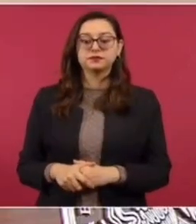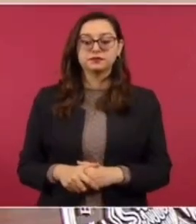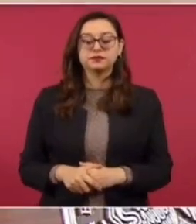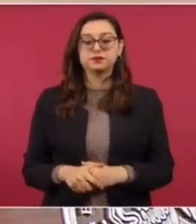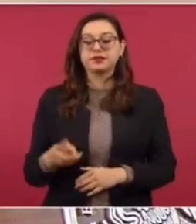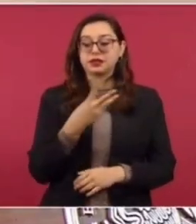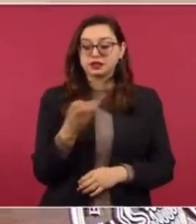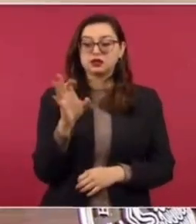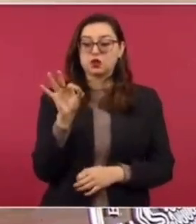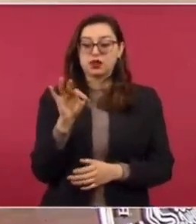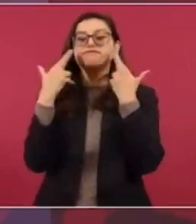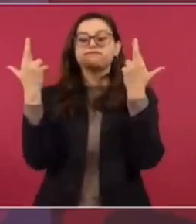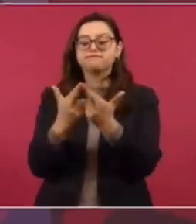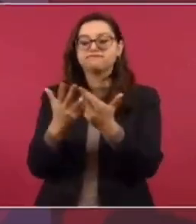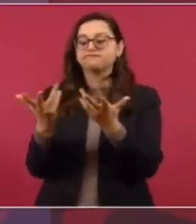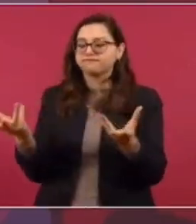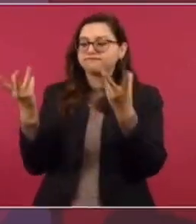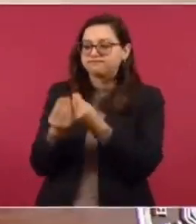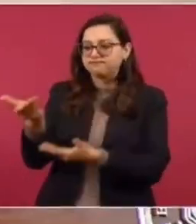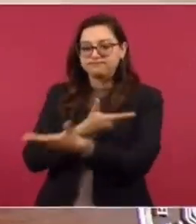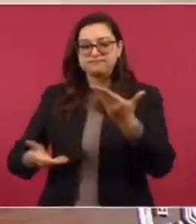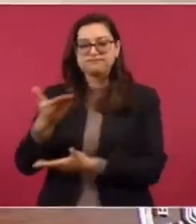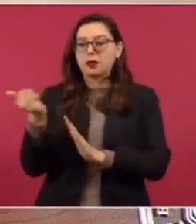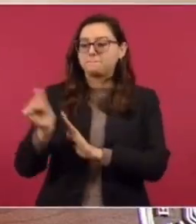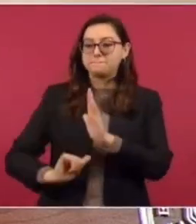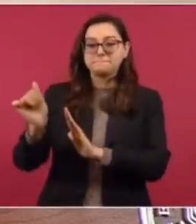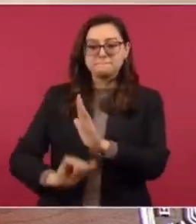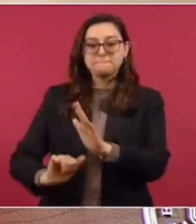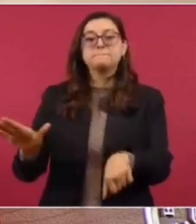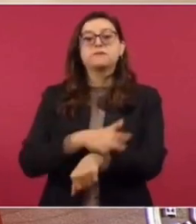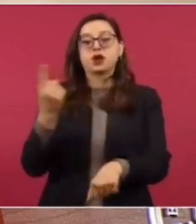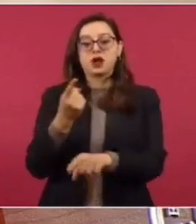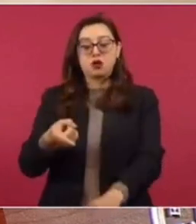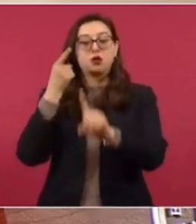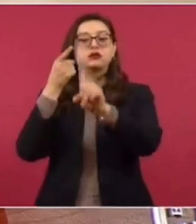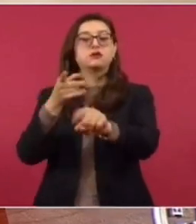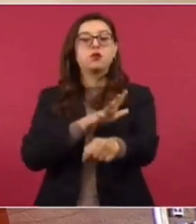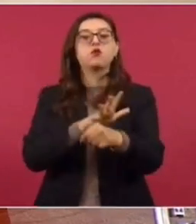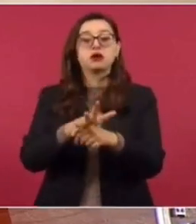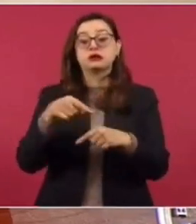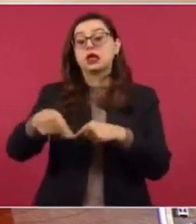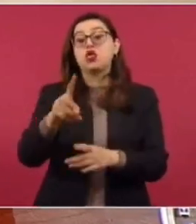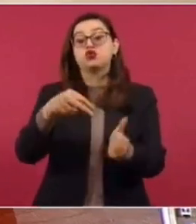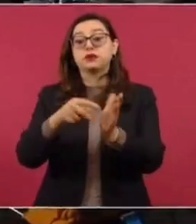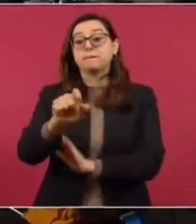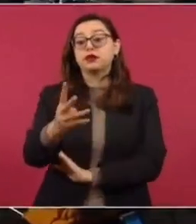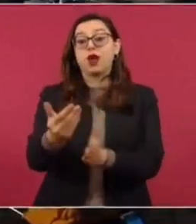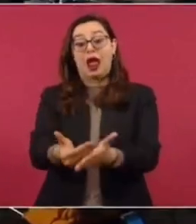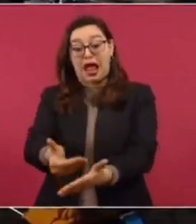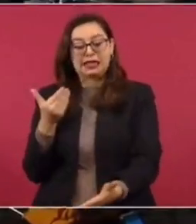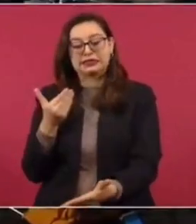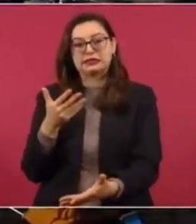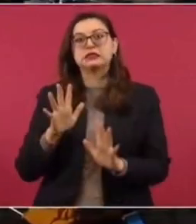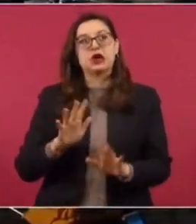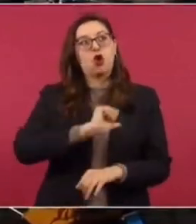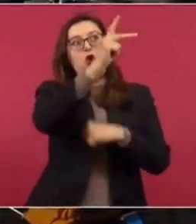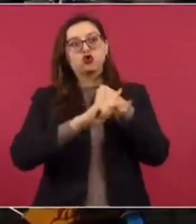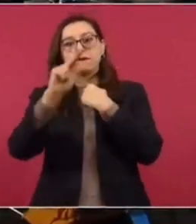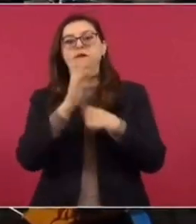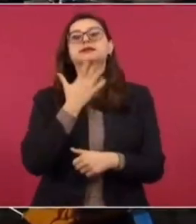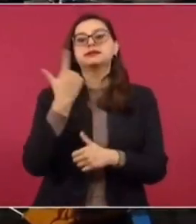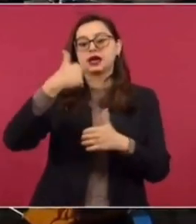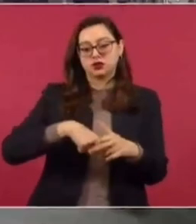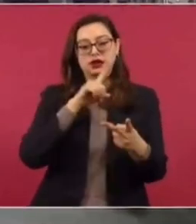Sí, 340 mil barriles diarios. Tenemos como meta que antes de que termine el gobierno vamos a ser autosuficientes. Ya no vamos a comprar gasolina ni diésel en el